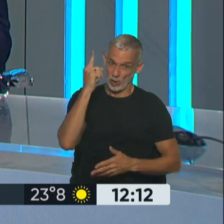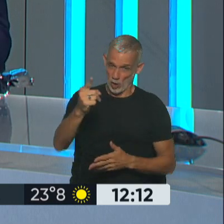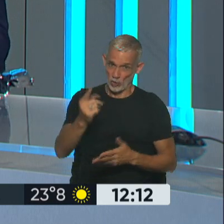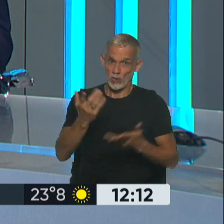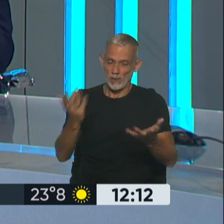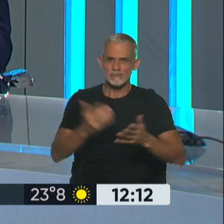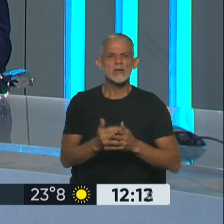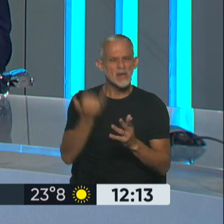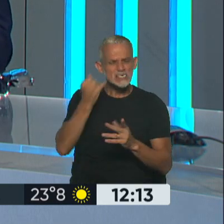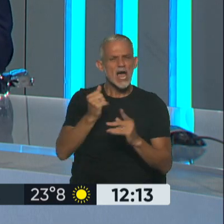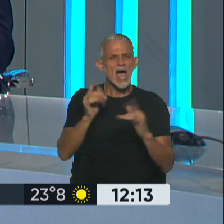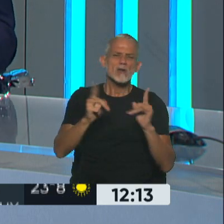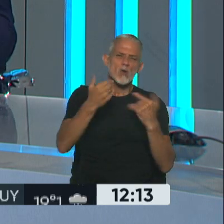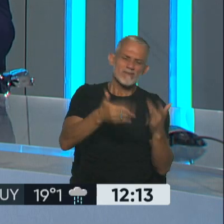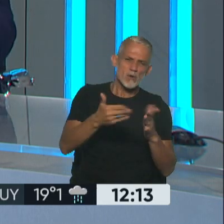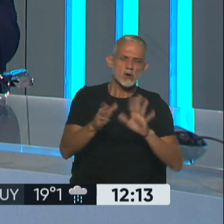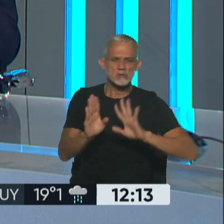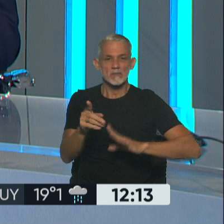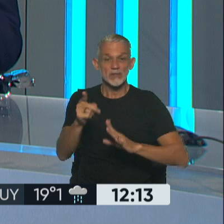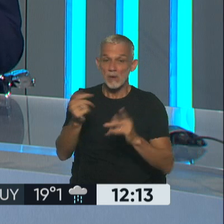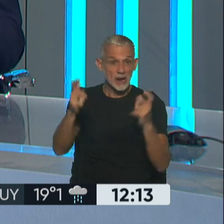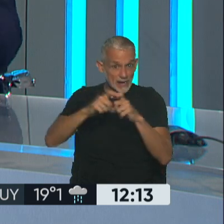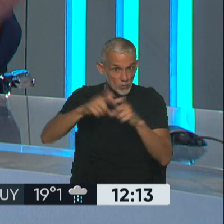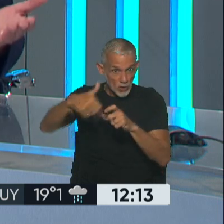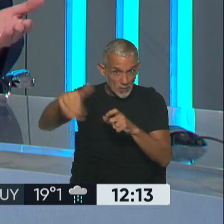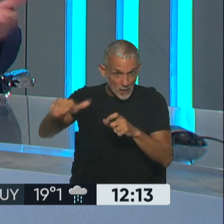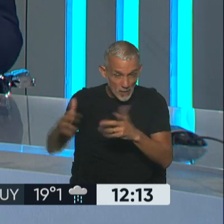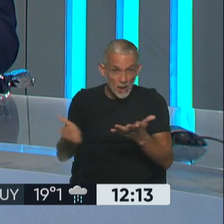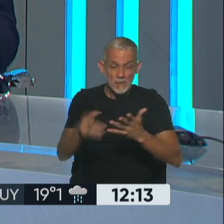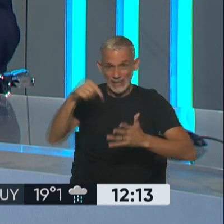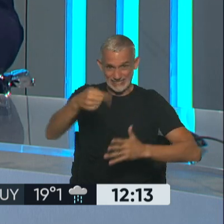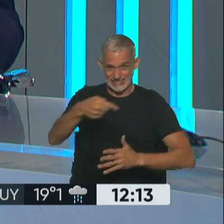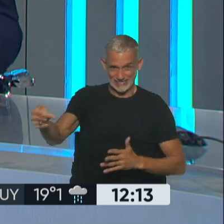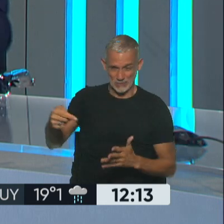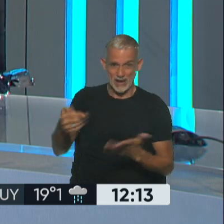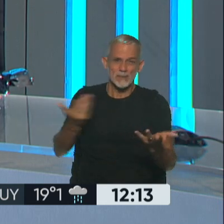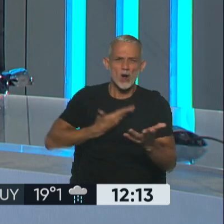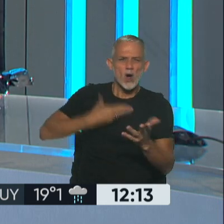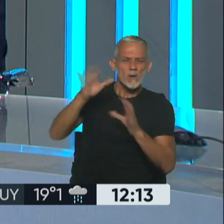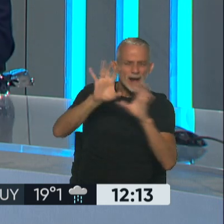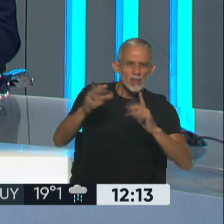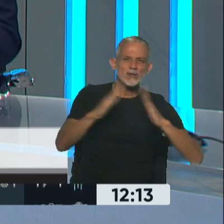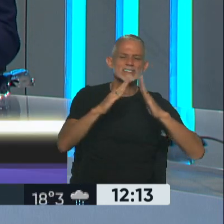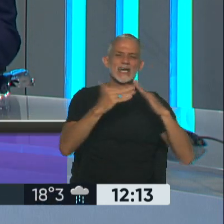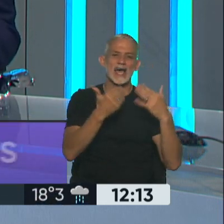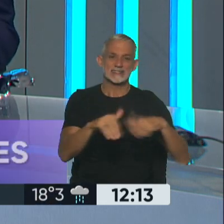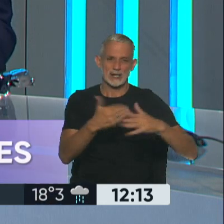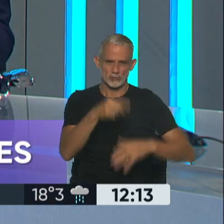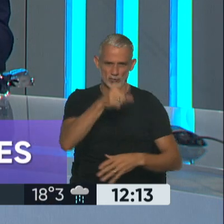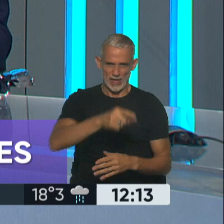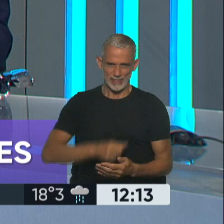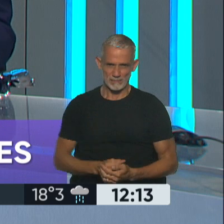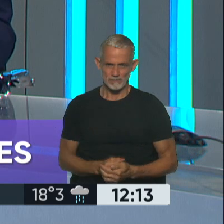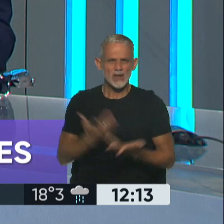Ya hay adhesiones, vamos a estar hablando de eso. Va a haber reuniones durante la semana con gobernadores en Casa de Gobierno.